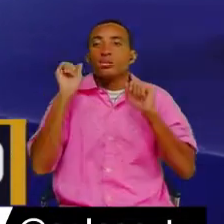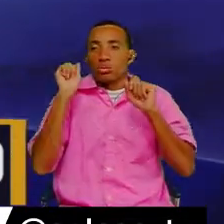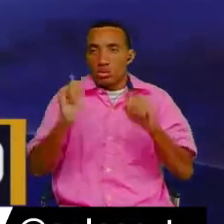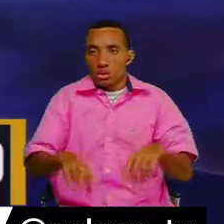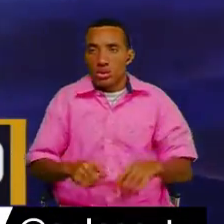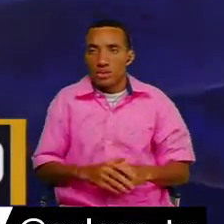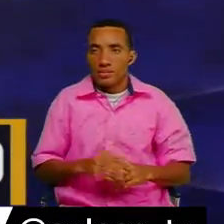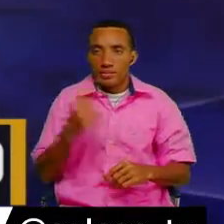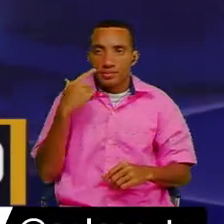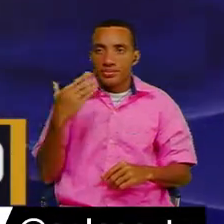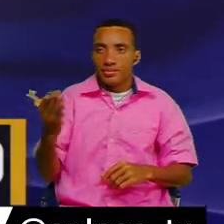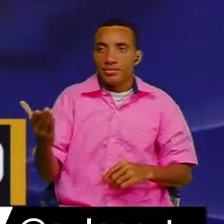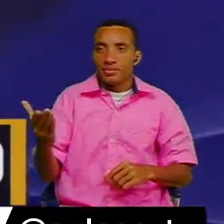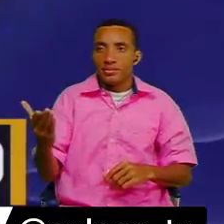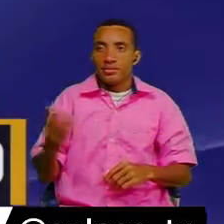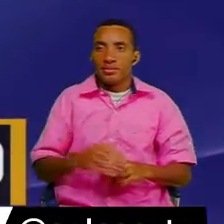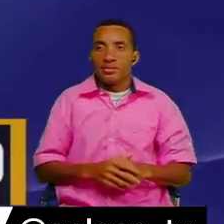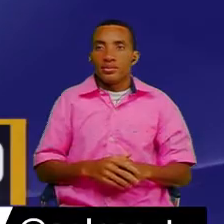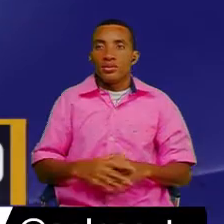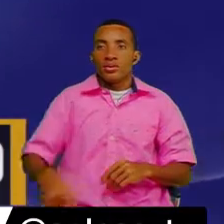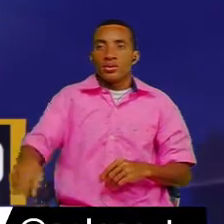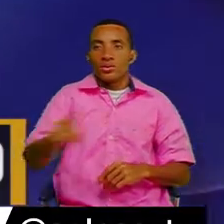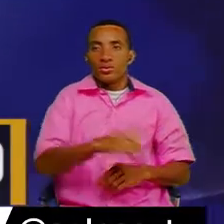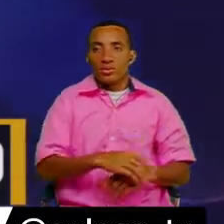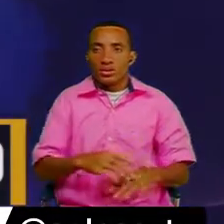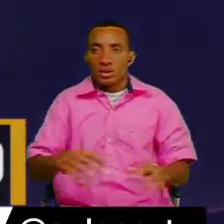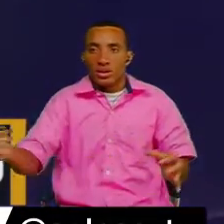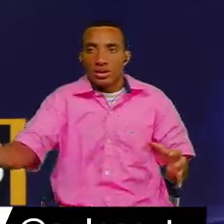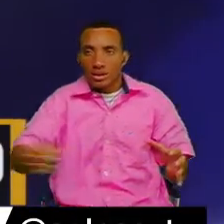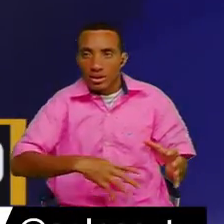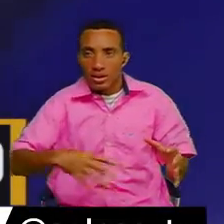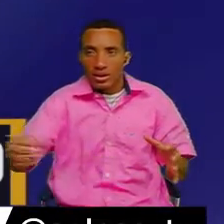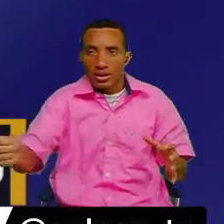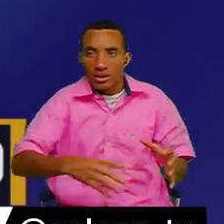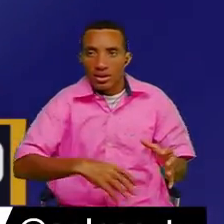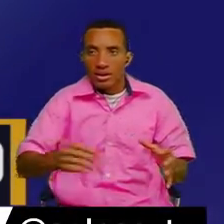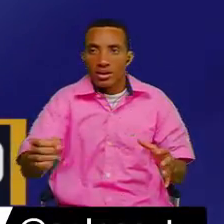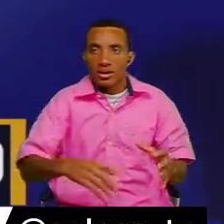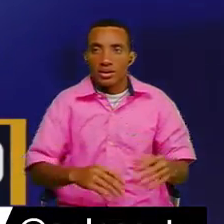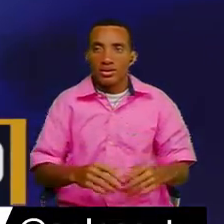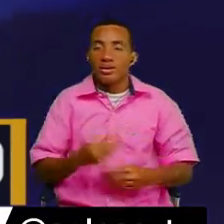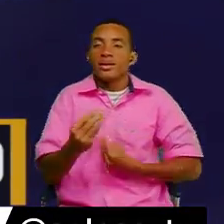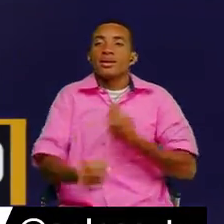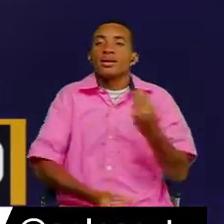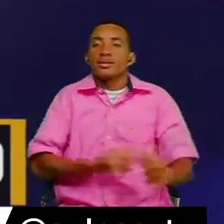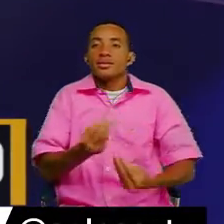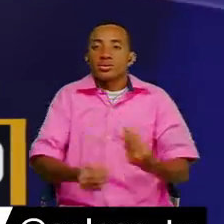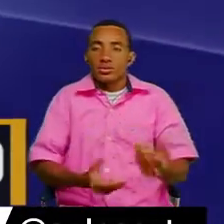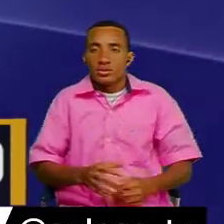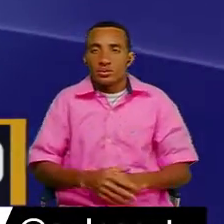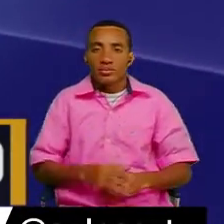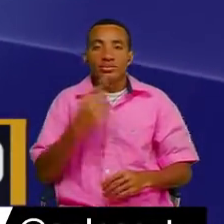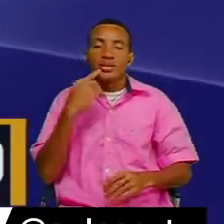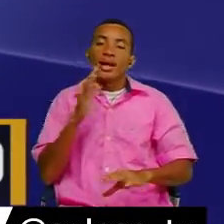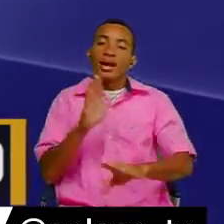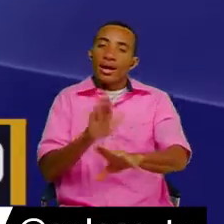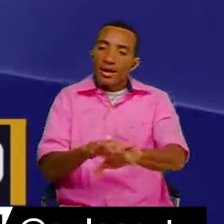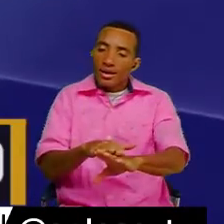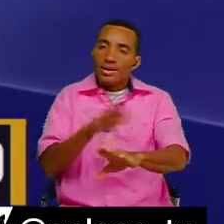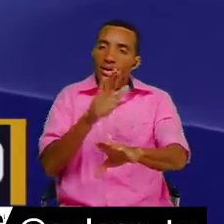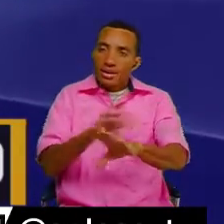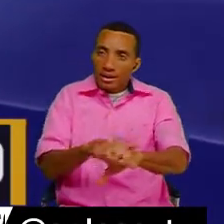Y ustedes en flagrancia cogiendo los pescados. Entonces, dígame, ¿qué hacemos? Si uno les habla y les habla y les